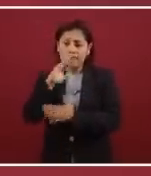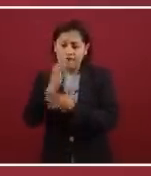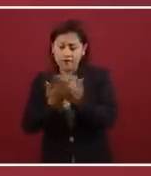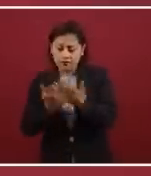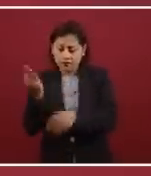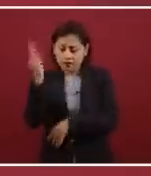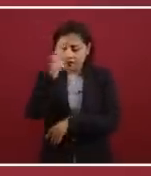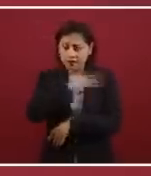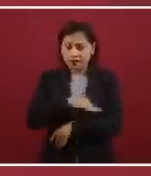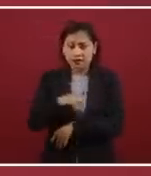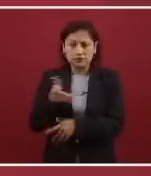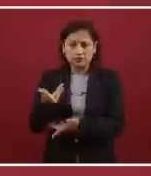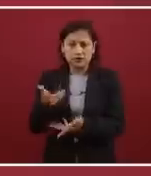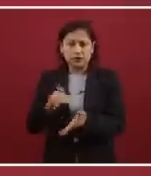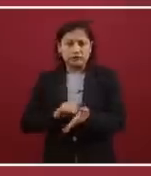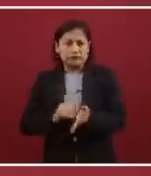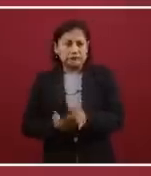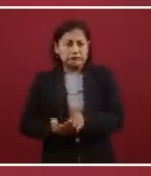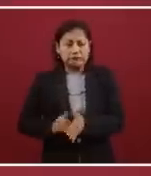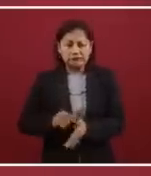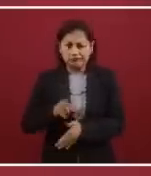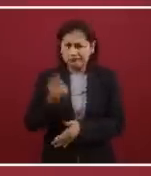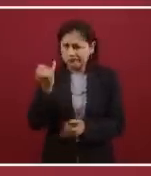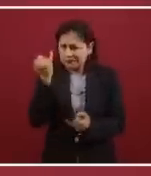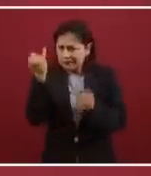Imagínense cuánta evasión fiscal